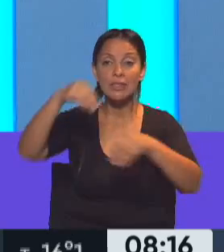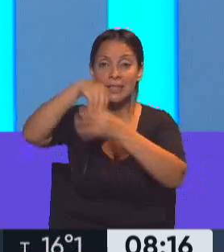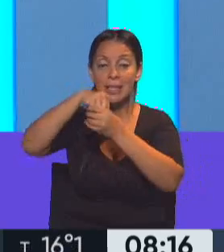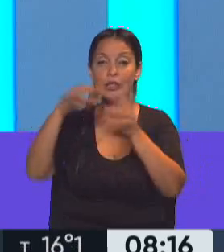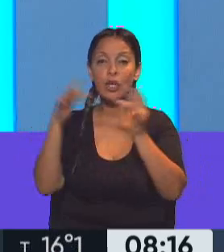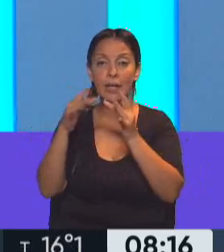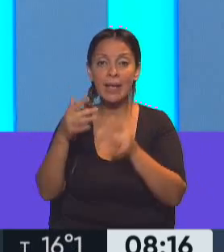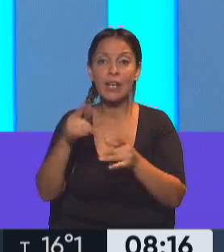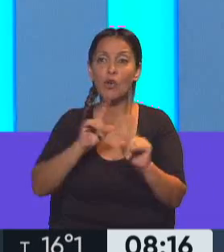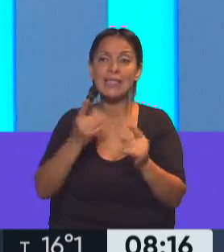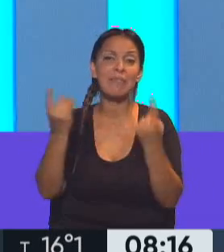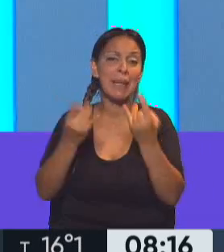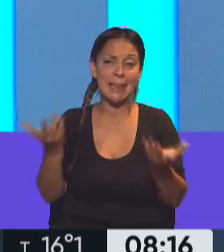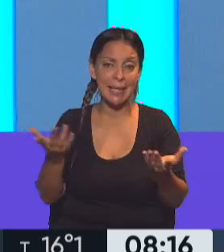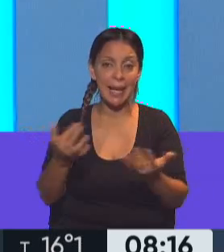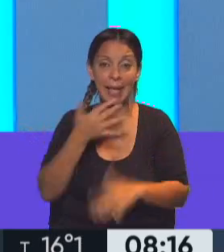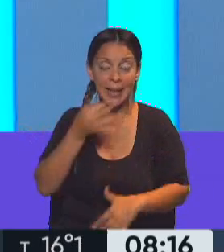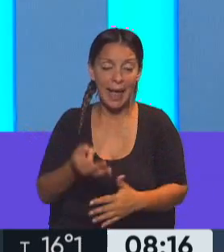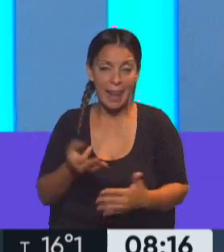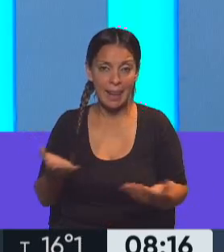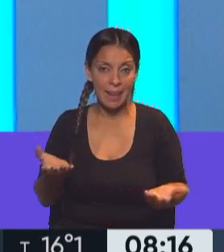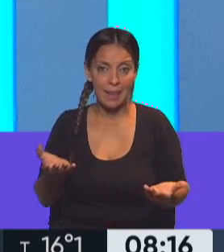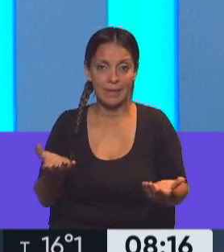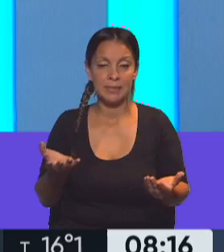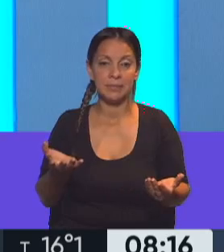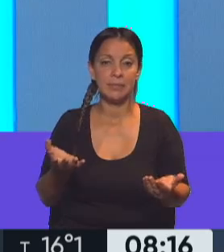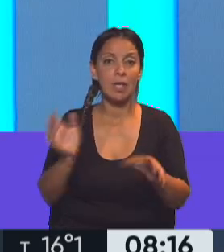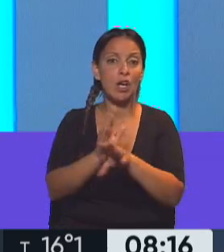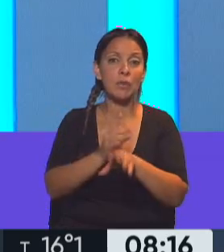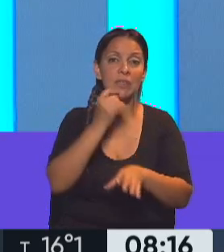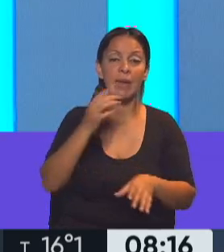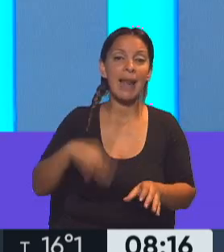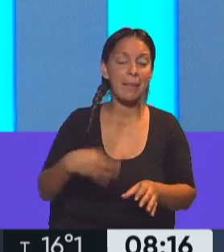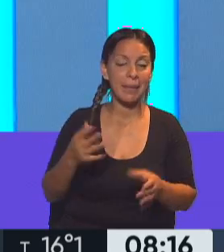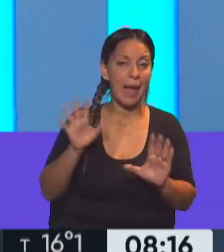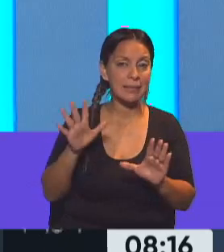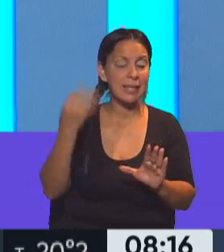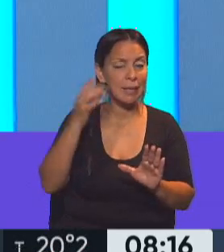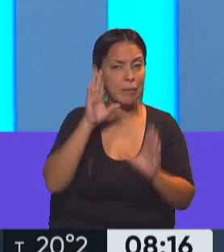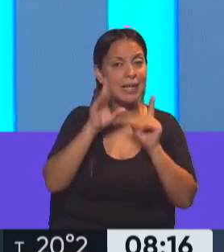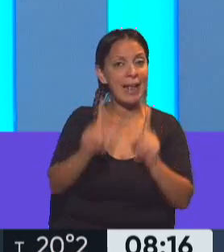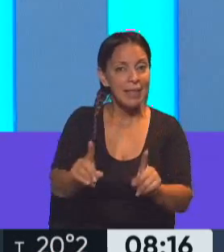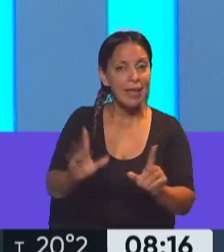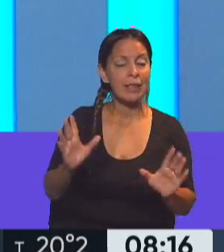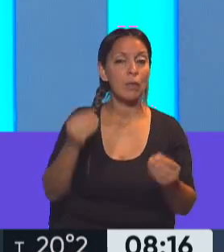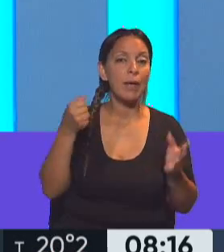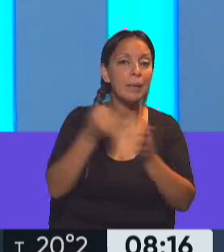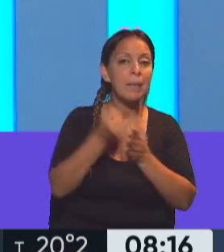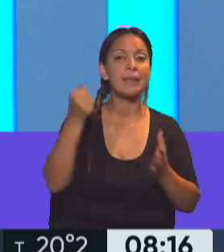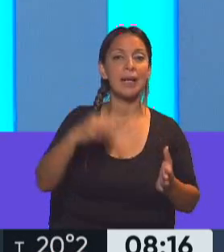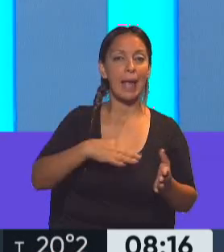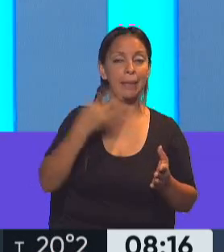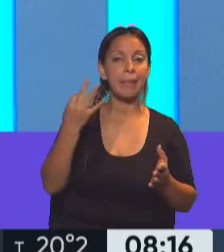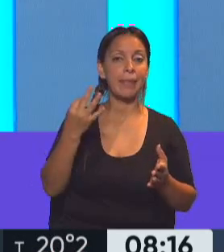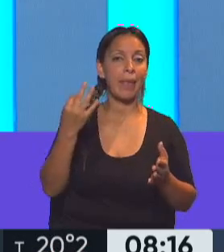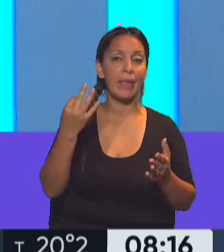real como la vida cotidiana en sí, y de que debemos interpretar este tipo de situaciones que lamentablemente impactan en la vida de lo que